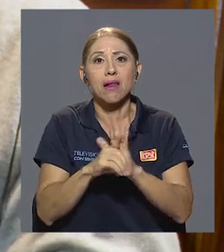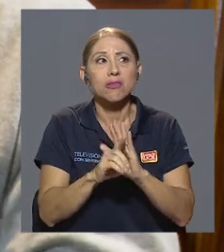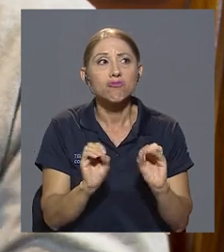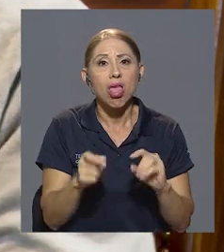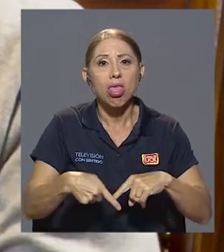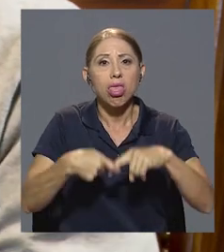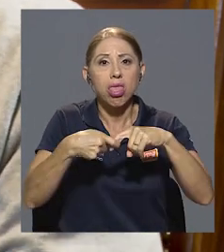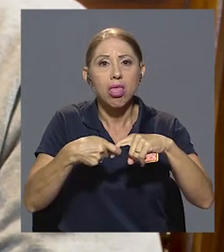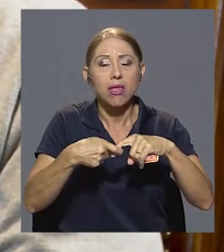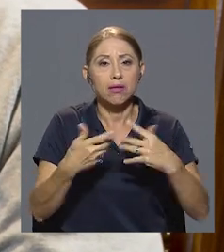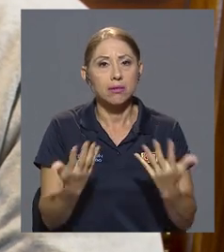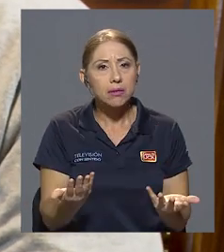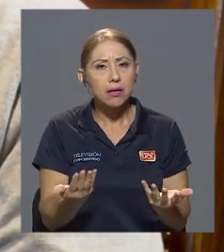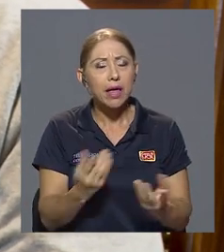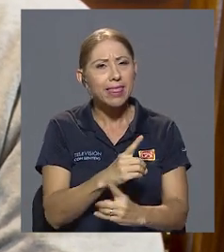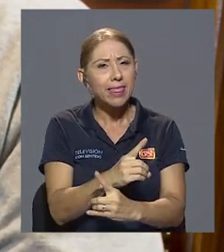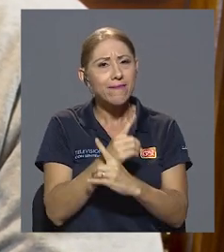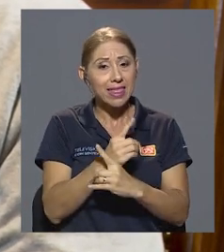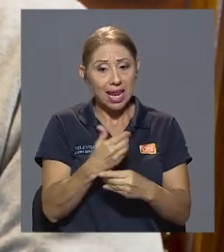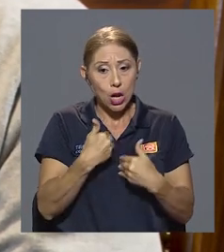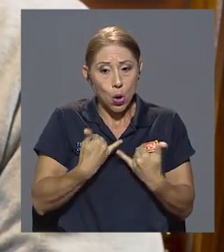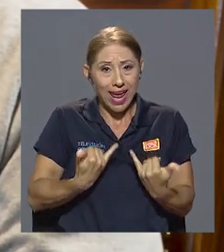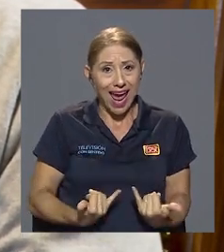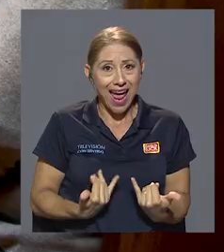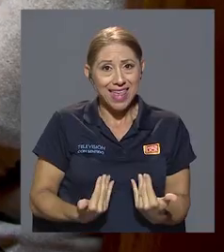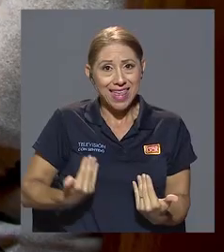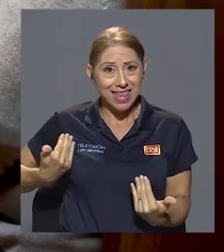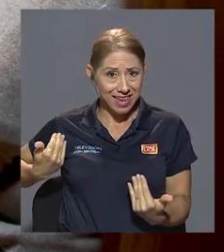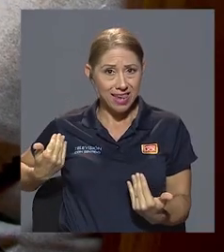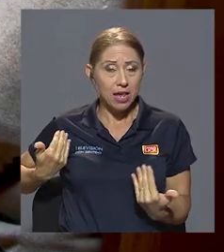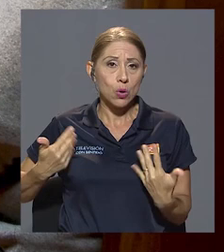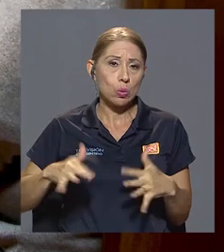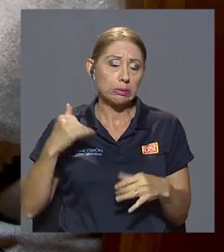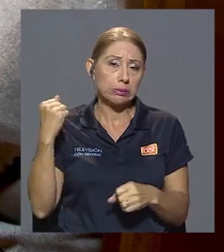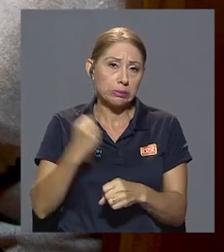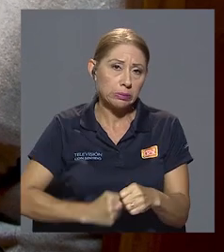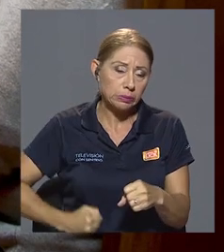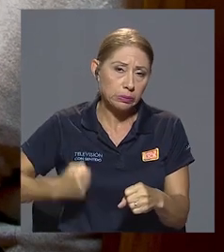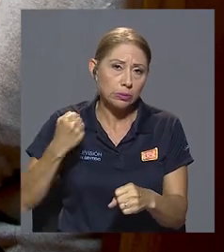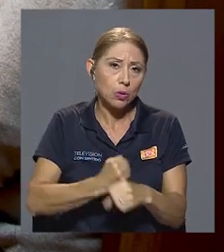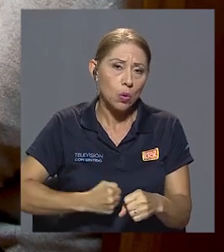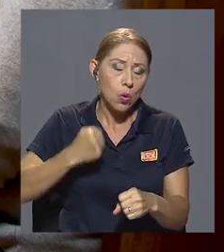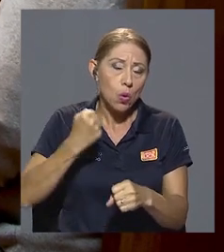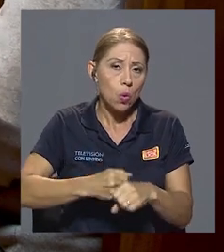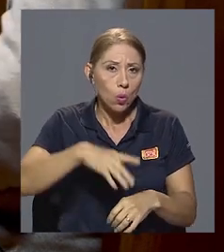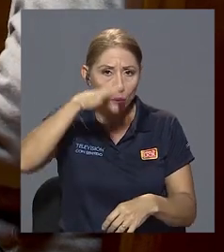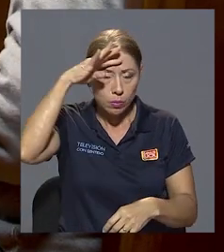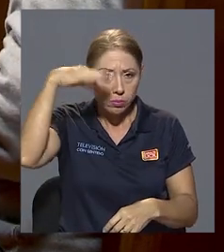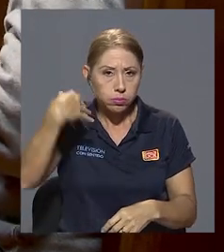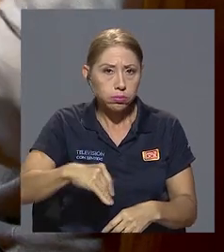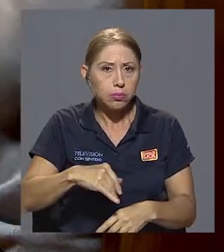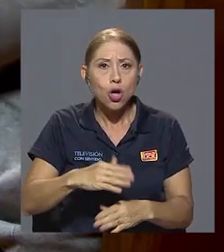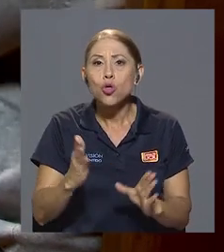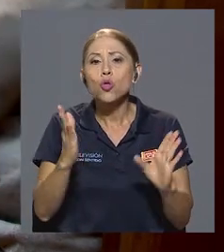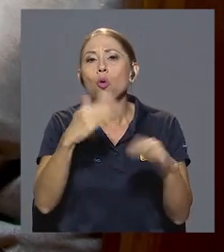defender lo que hay es una tarea muy ardua y no no hay como un